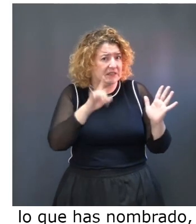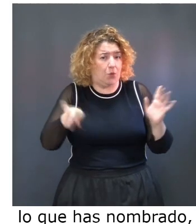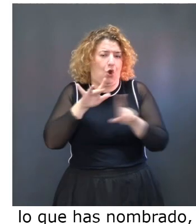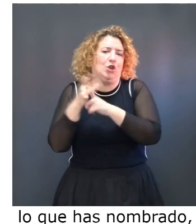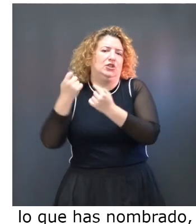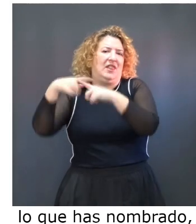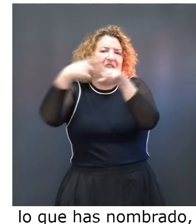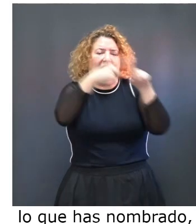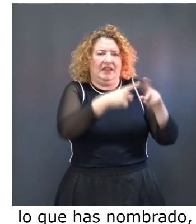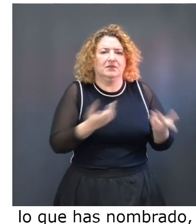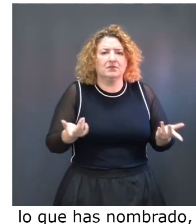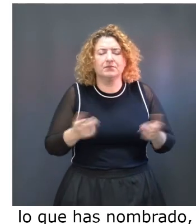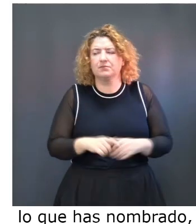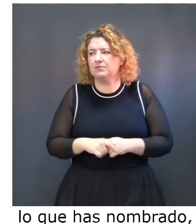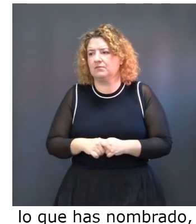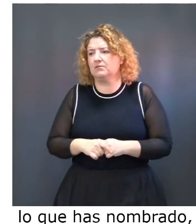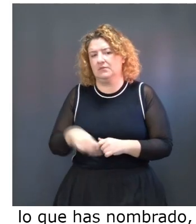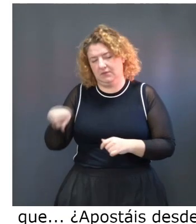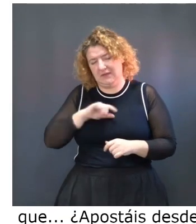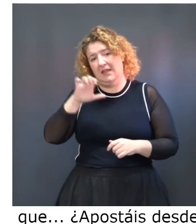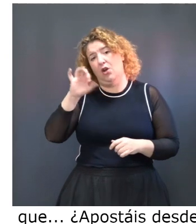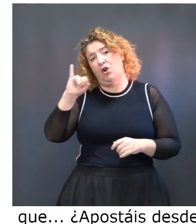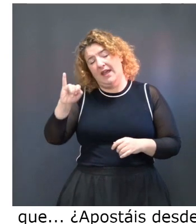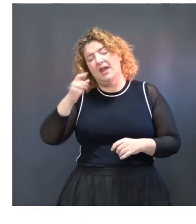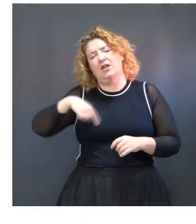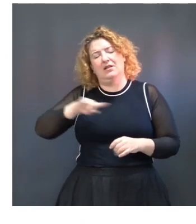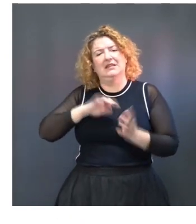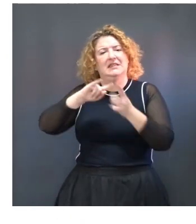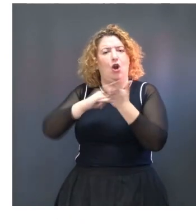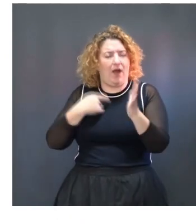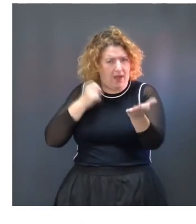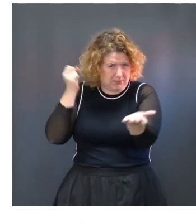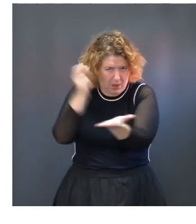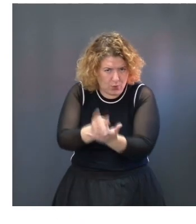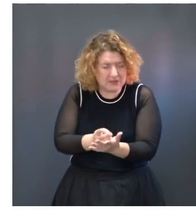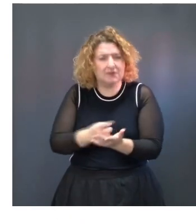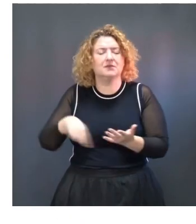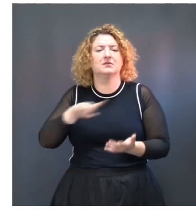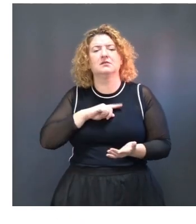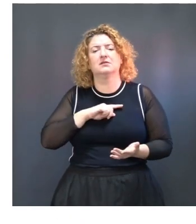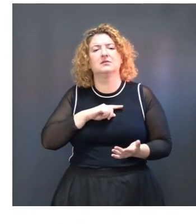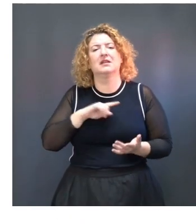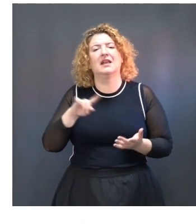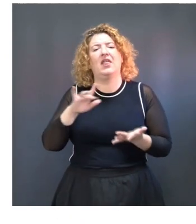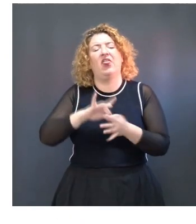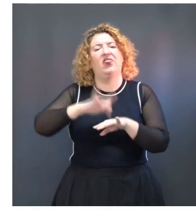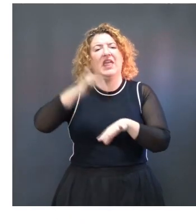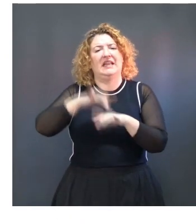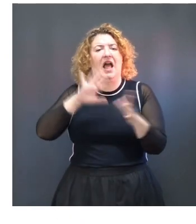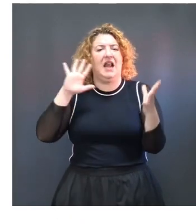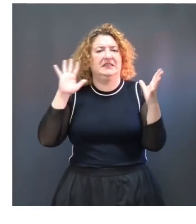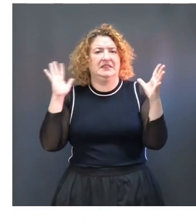¿no? A ver, nosotros desde la OEI apostamos por las tecnologías, apostamos por la transición digital